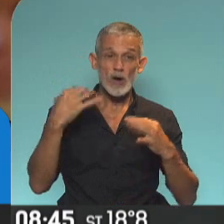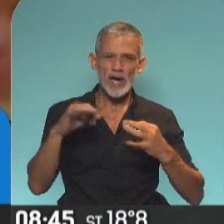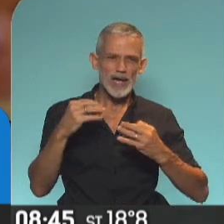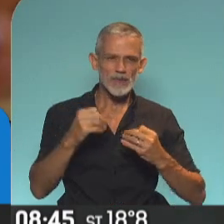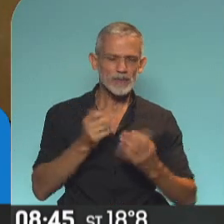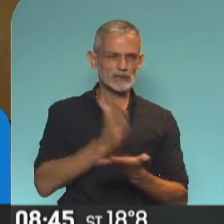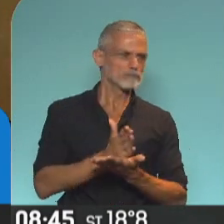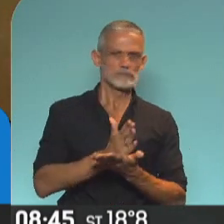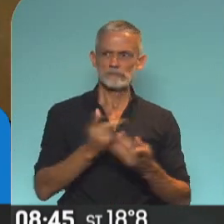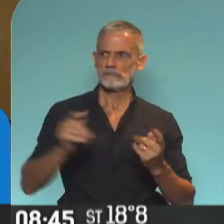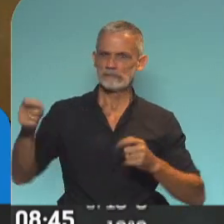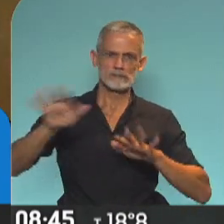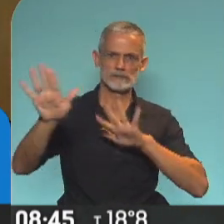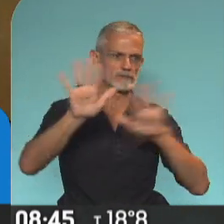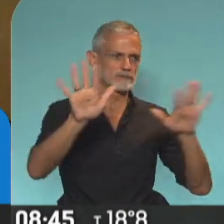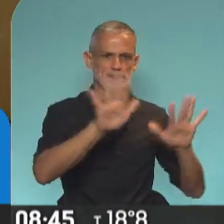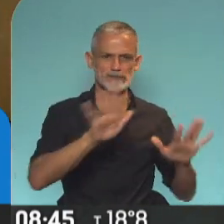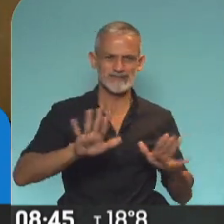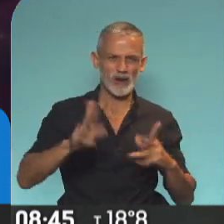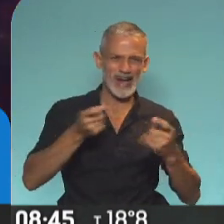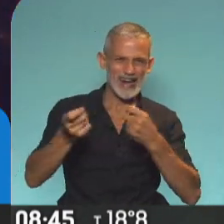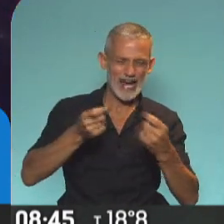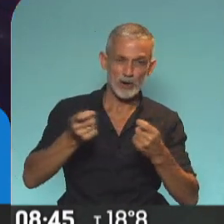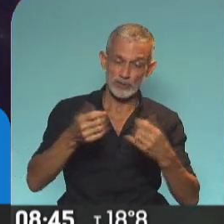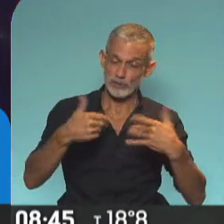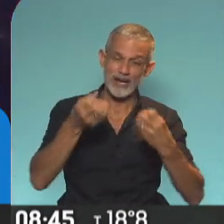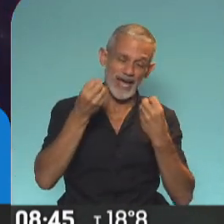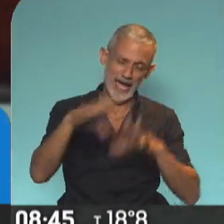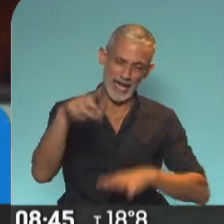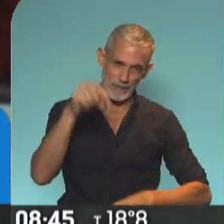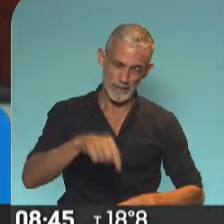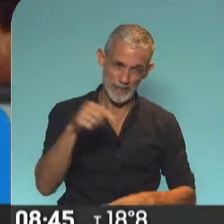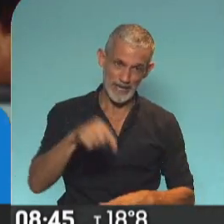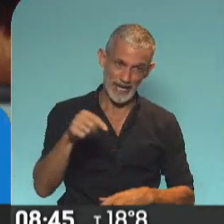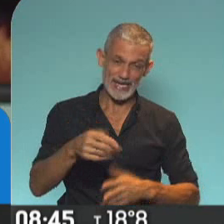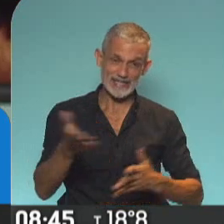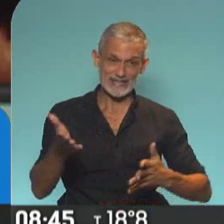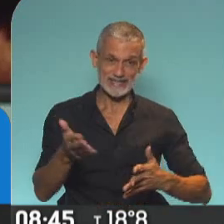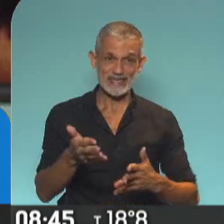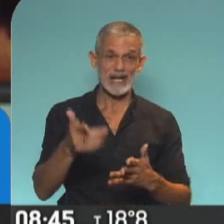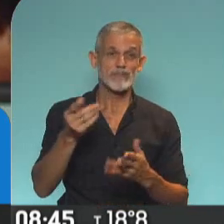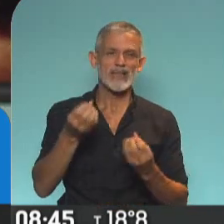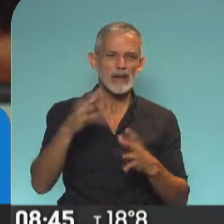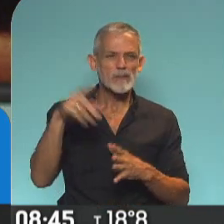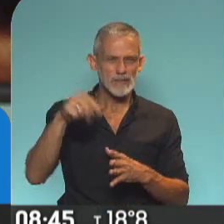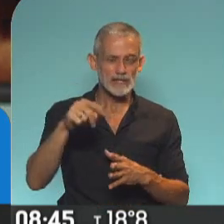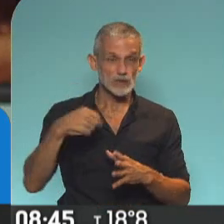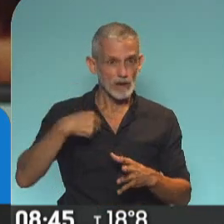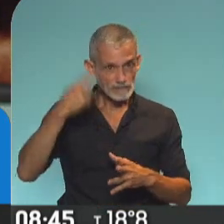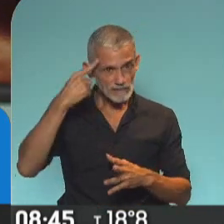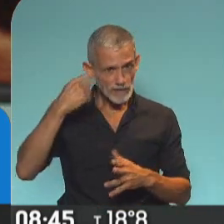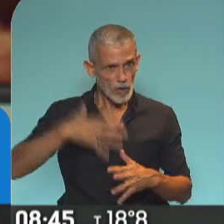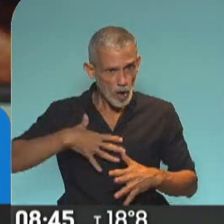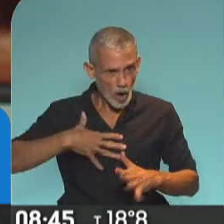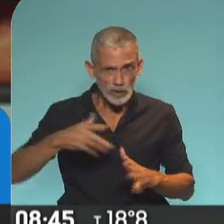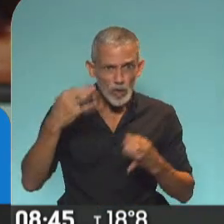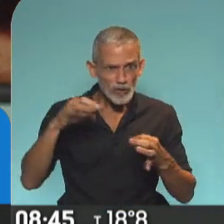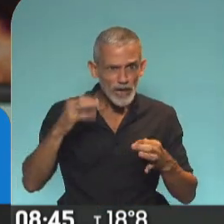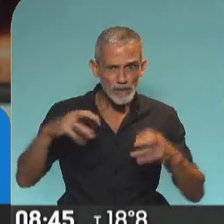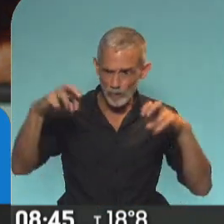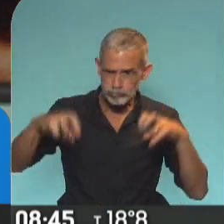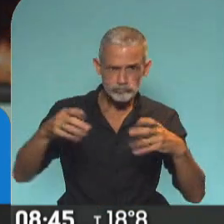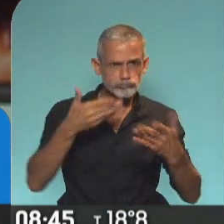por ejemplo, discutiendo con laboratorios cuánto deberían aumentar los medicamentos. Ese es otro precio distinto. Luego están, esos serían los precios que entran